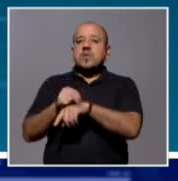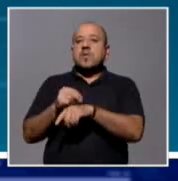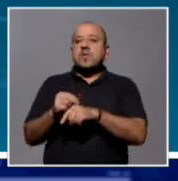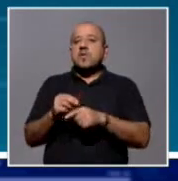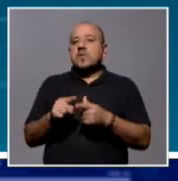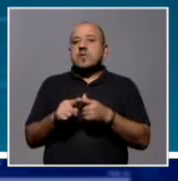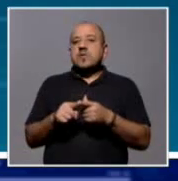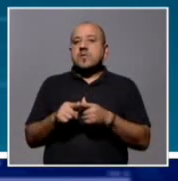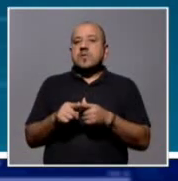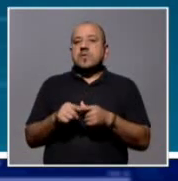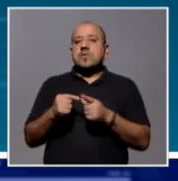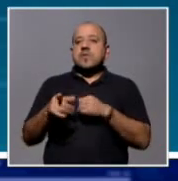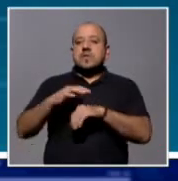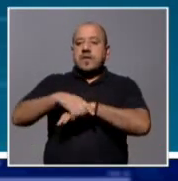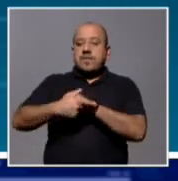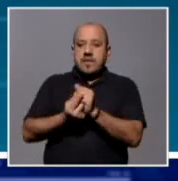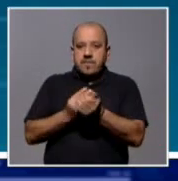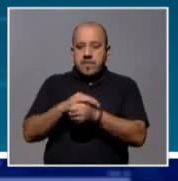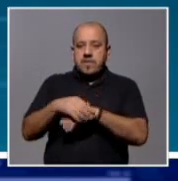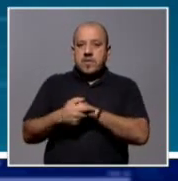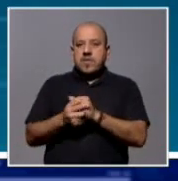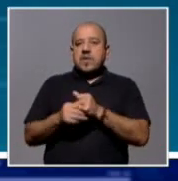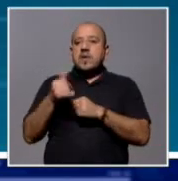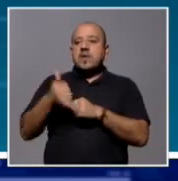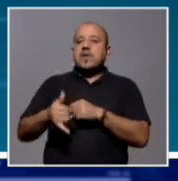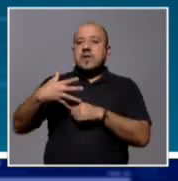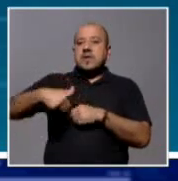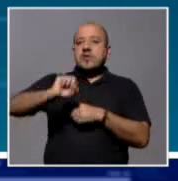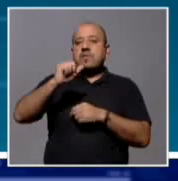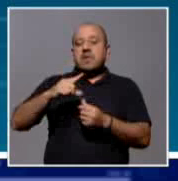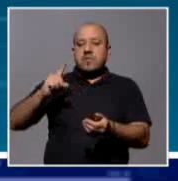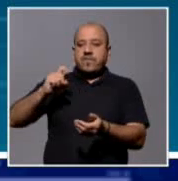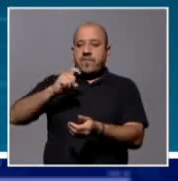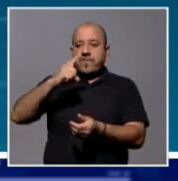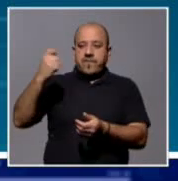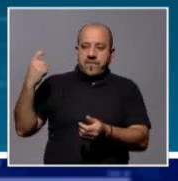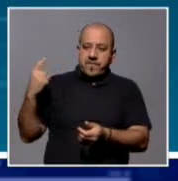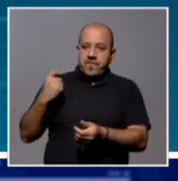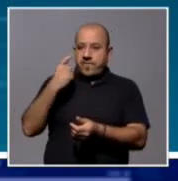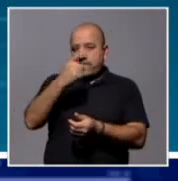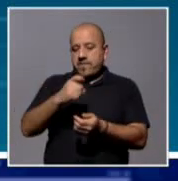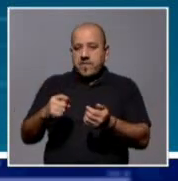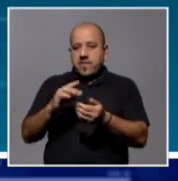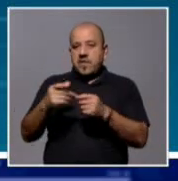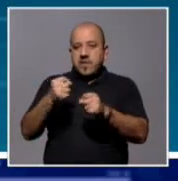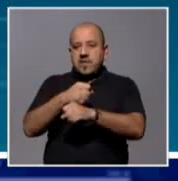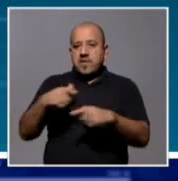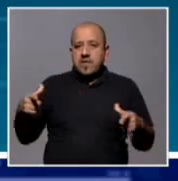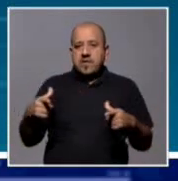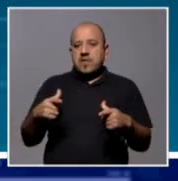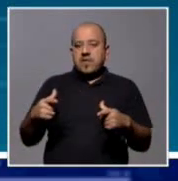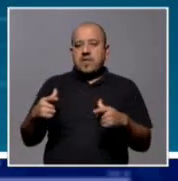que se laven las manos. Tienen que llevar un desinfectante para poder pasar el